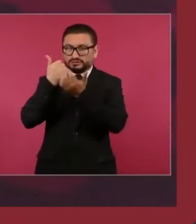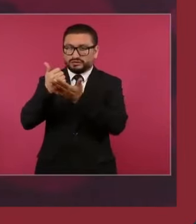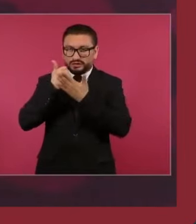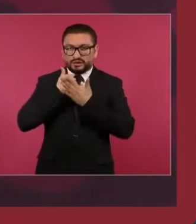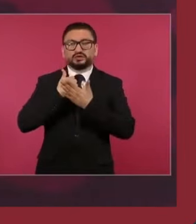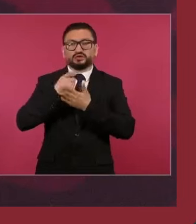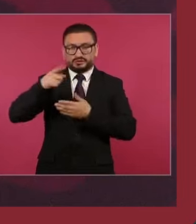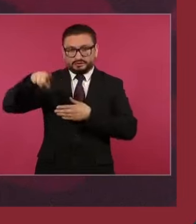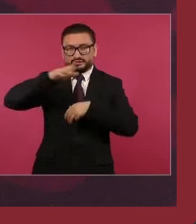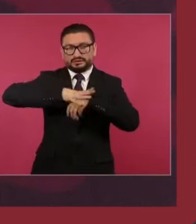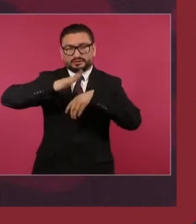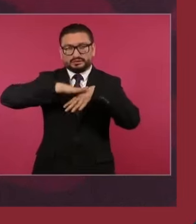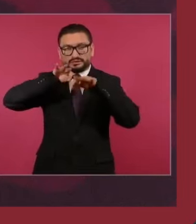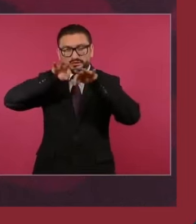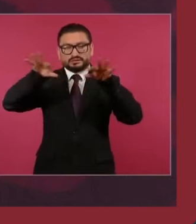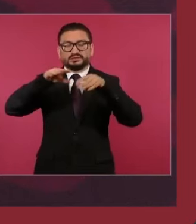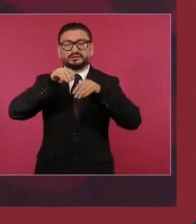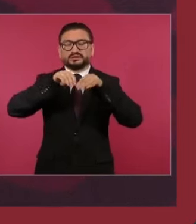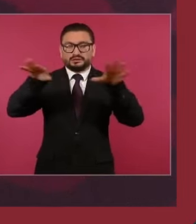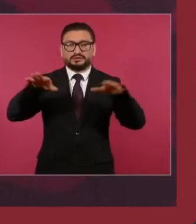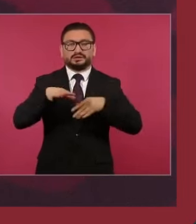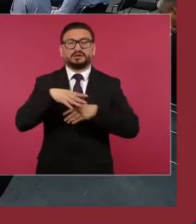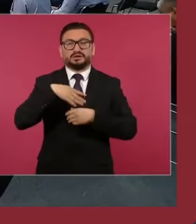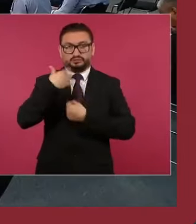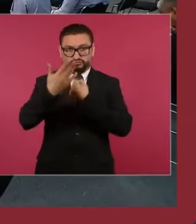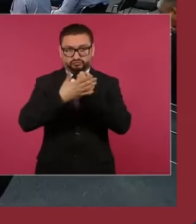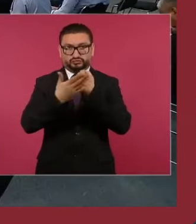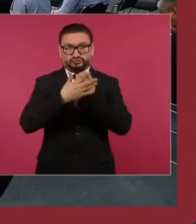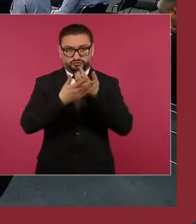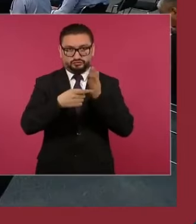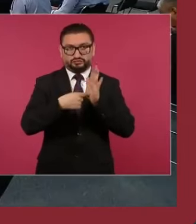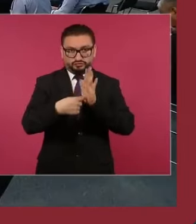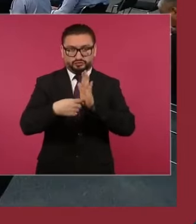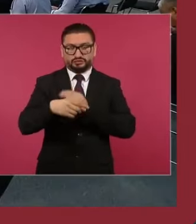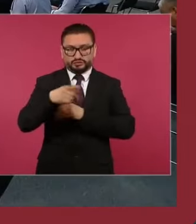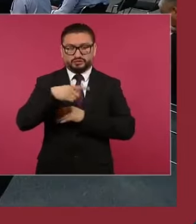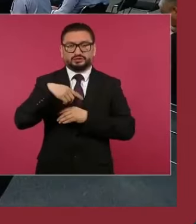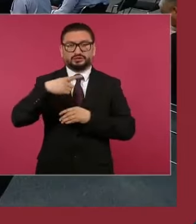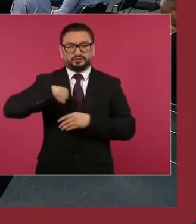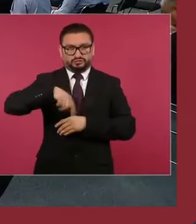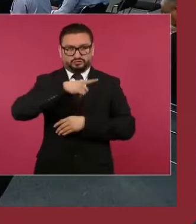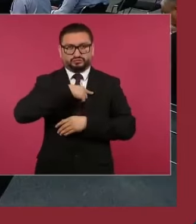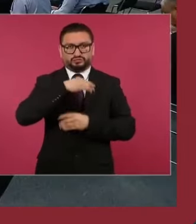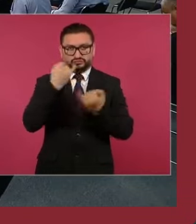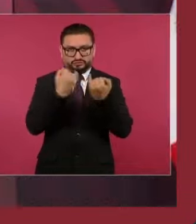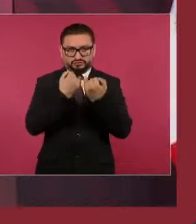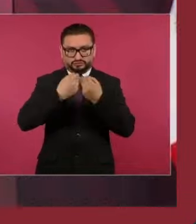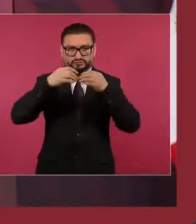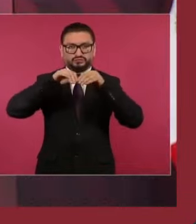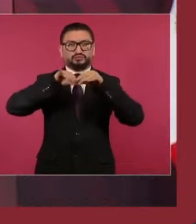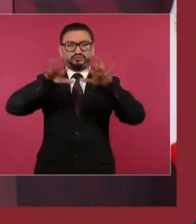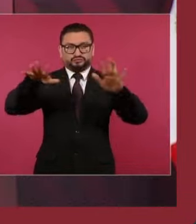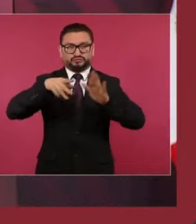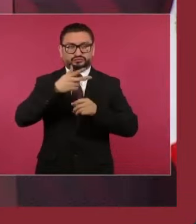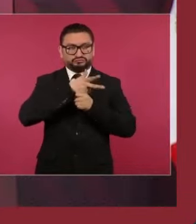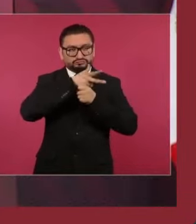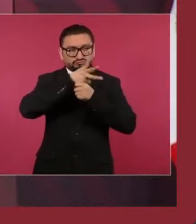Les vamos a mandar a todos, vamos a subir un